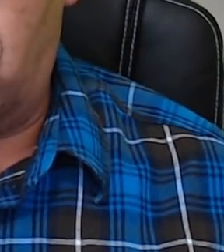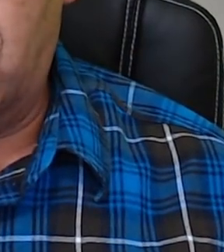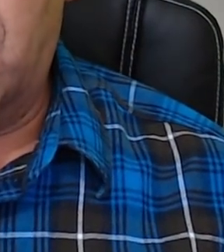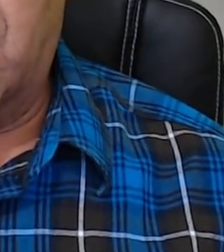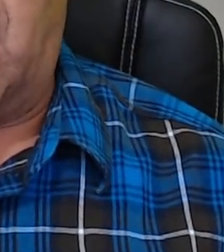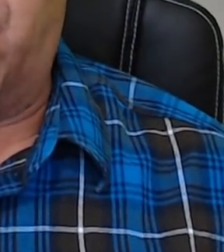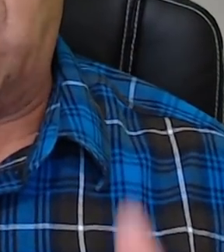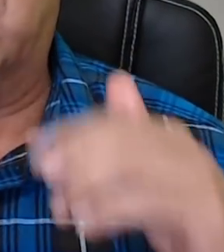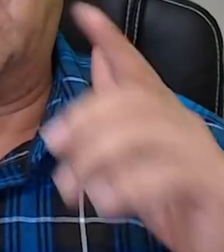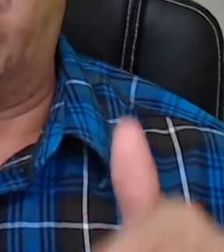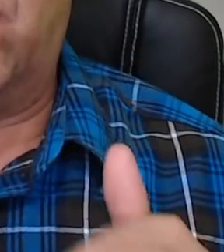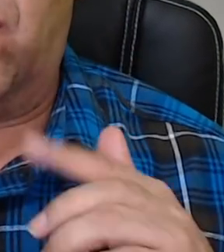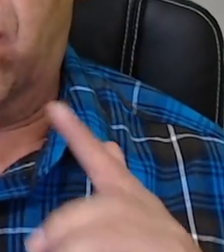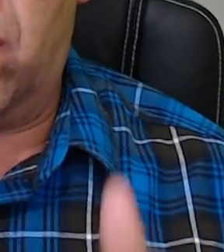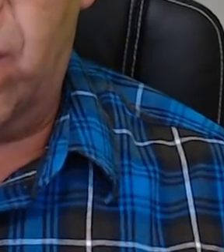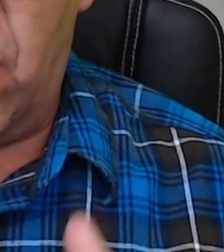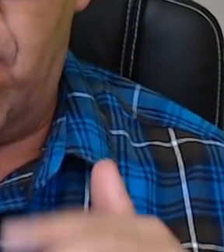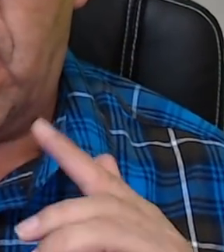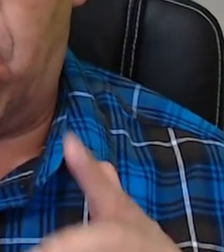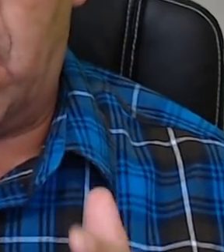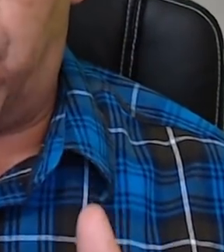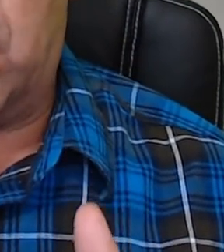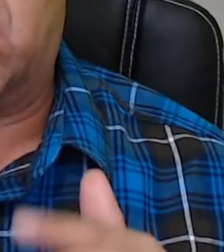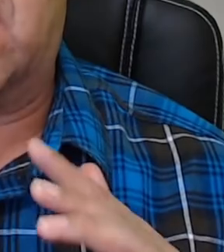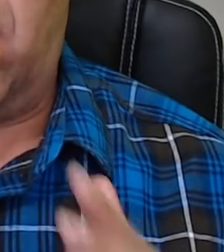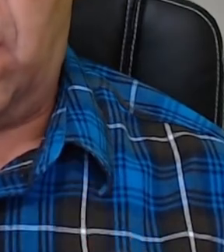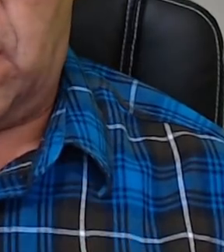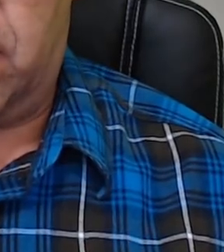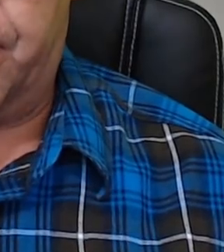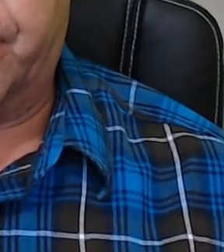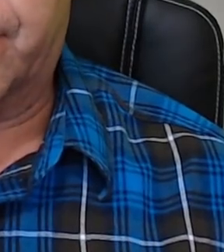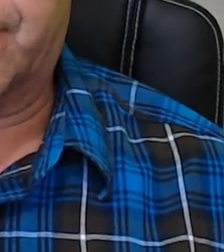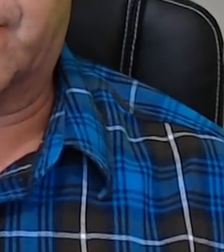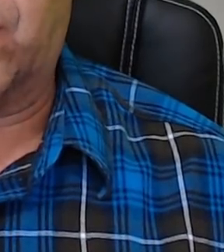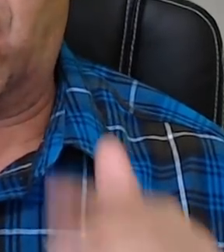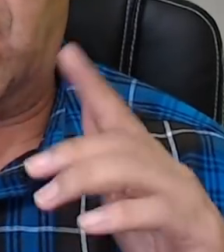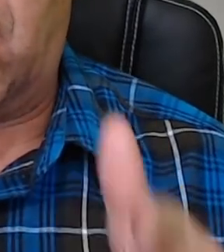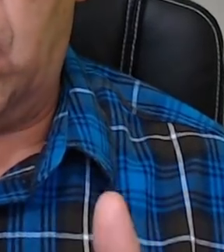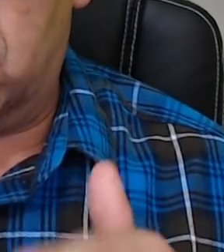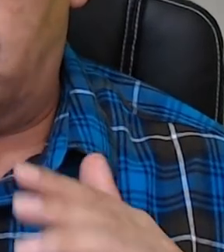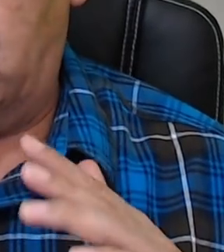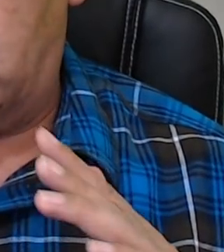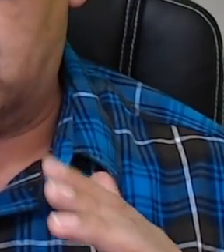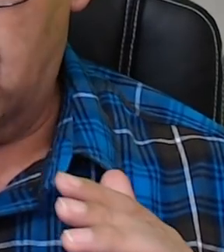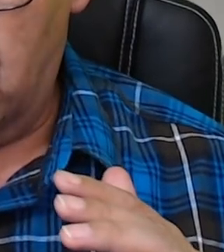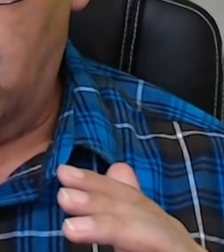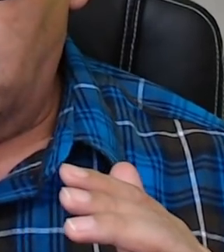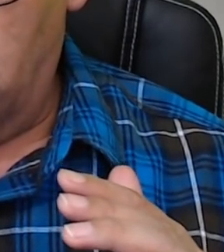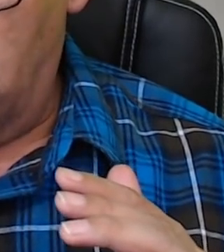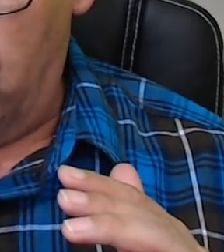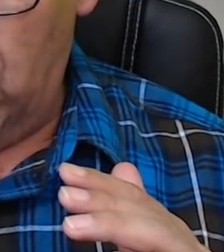descarado. El pueblo sería muy tonto si vuelven a votar por estos señores. No lo creo, amigos y amigas.